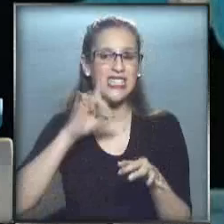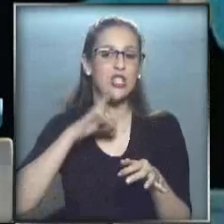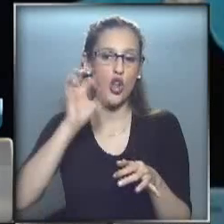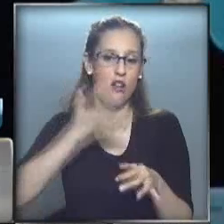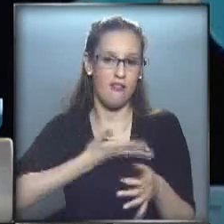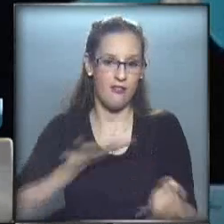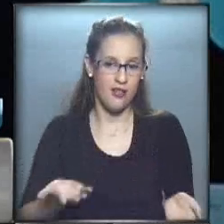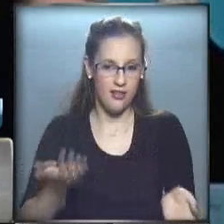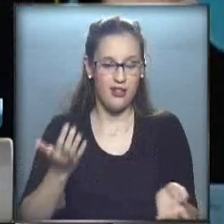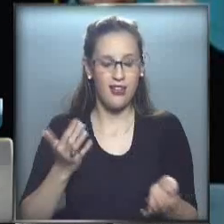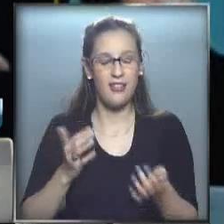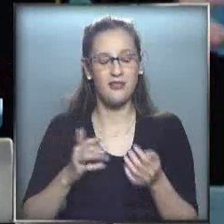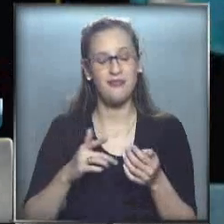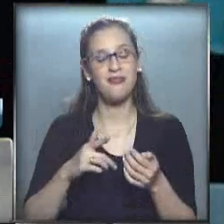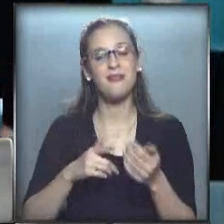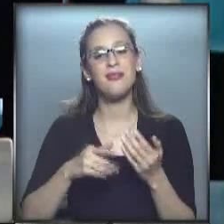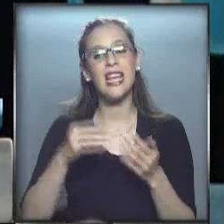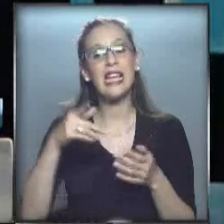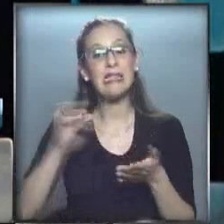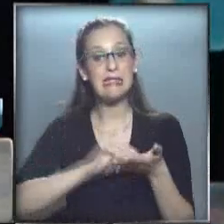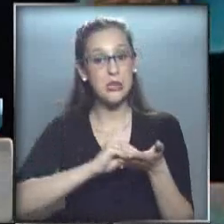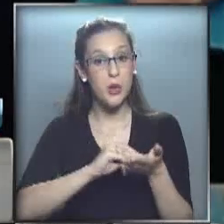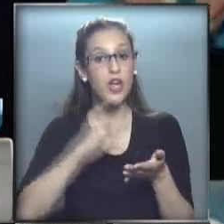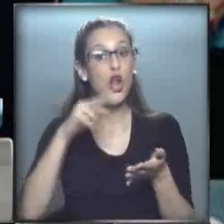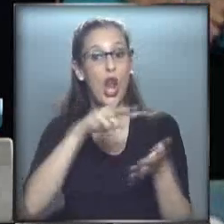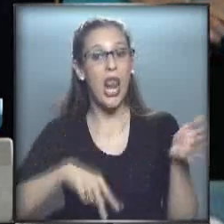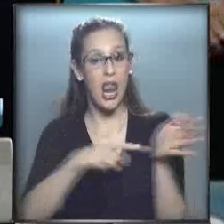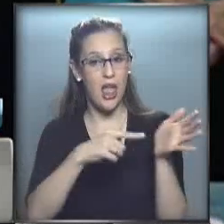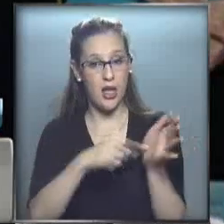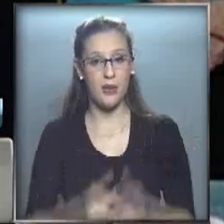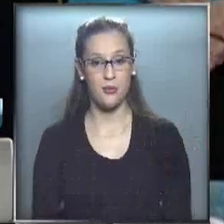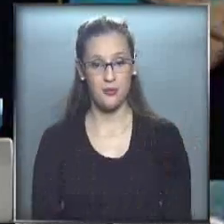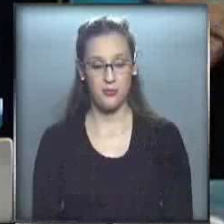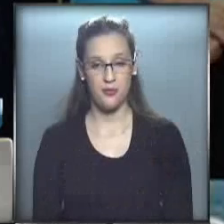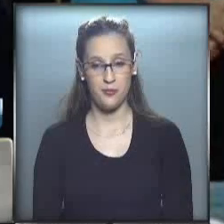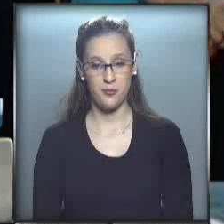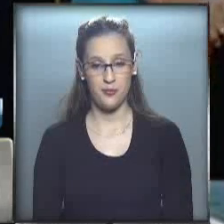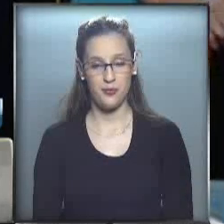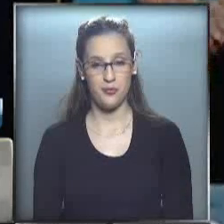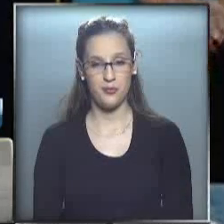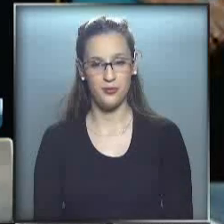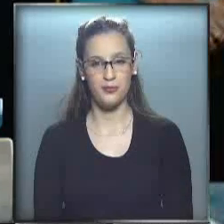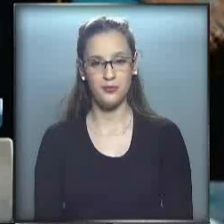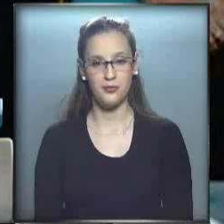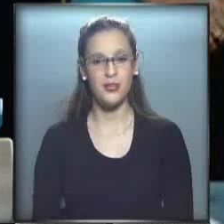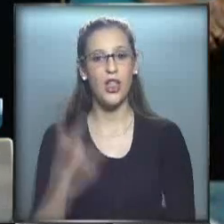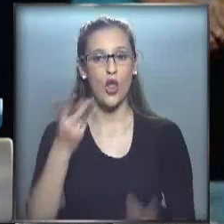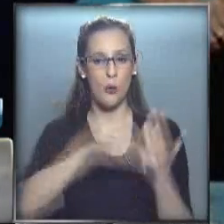Acto seguido, el señor Escribano General del Gobierno de la Nación leerá el acta correspondiente a la designación de ambos ministros.